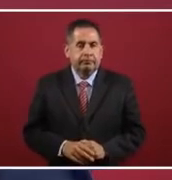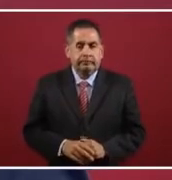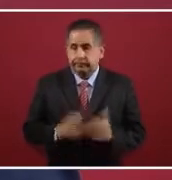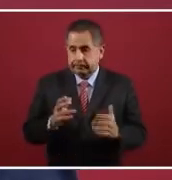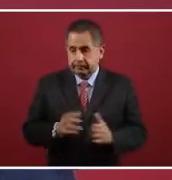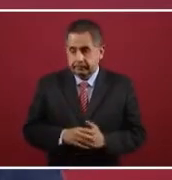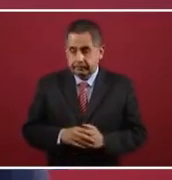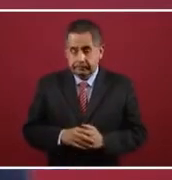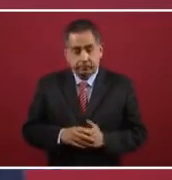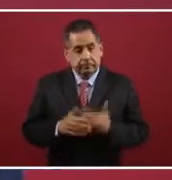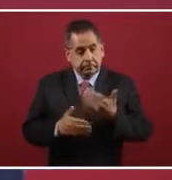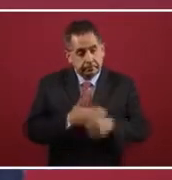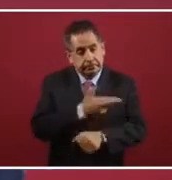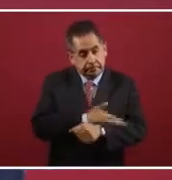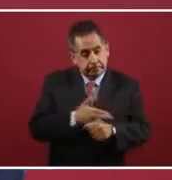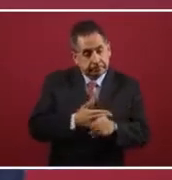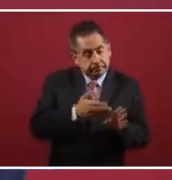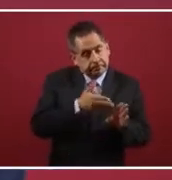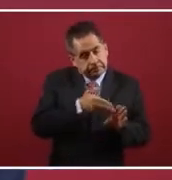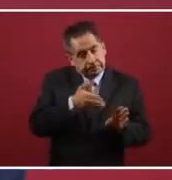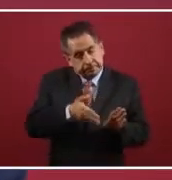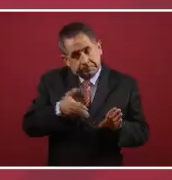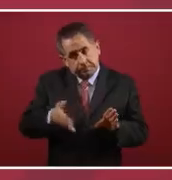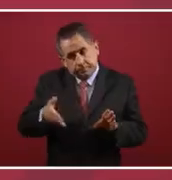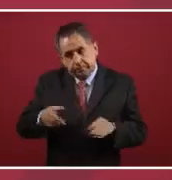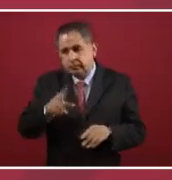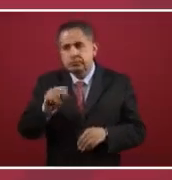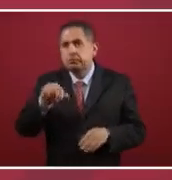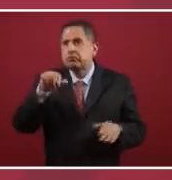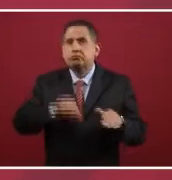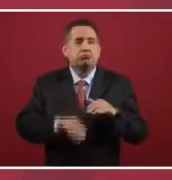Entonces es un procedimiento. Ahora,